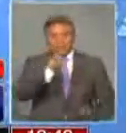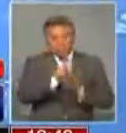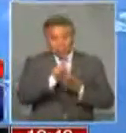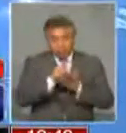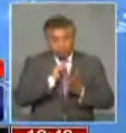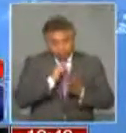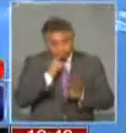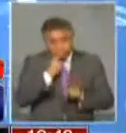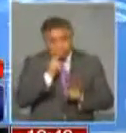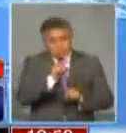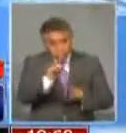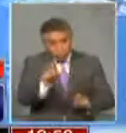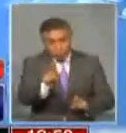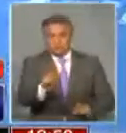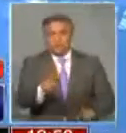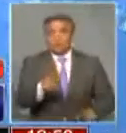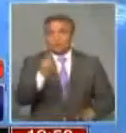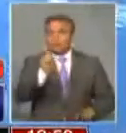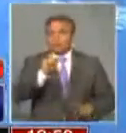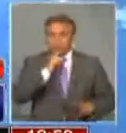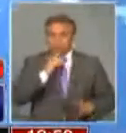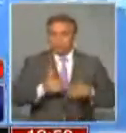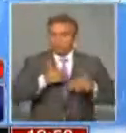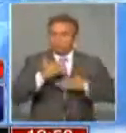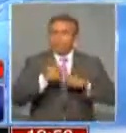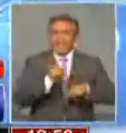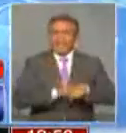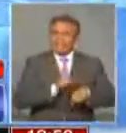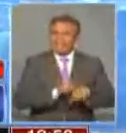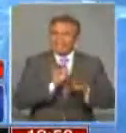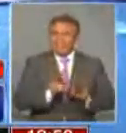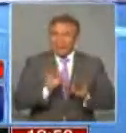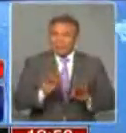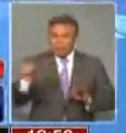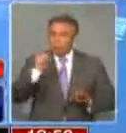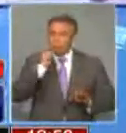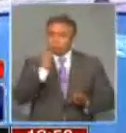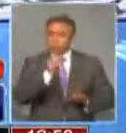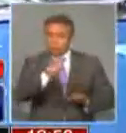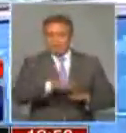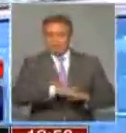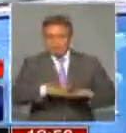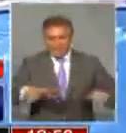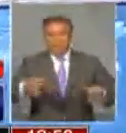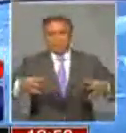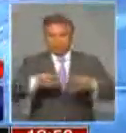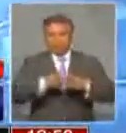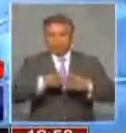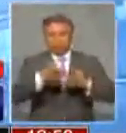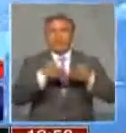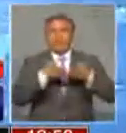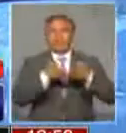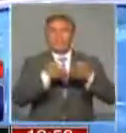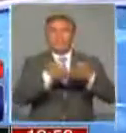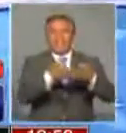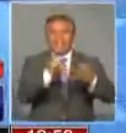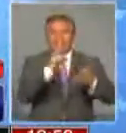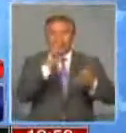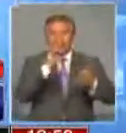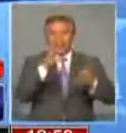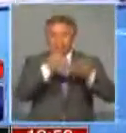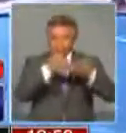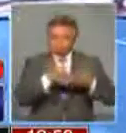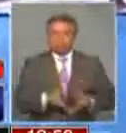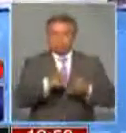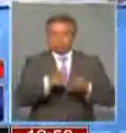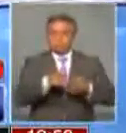el alcalde Carter dice que no se ha reaccionado a tiempo y critica a la mesa del partido. Dice, el Titanic se hundió porque no